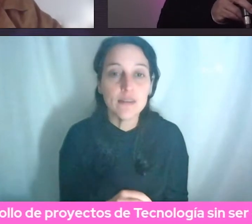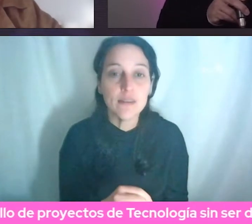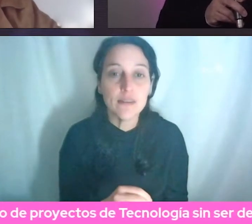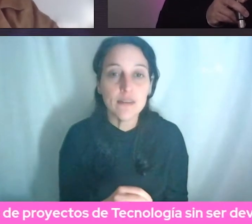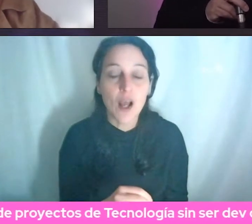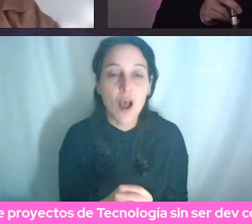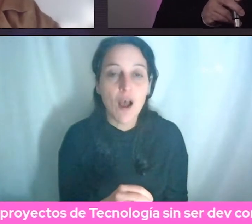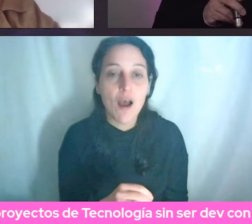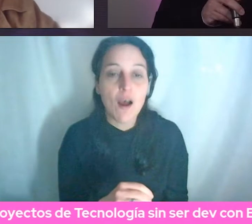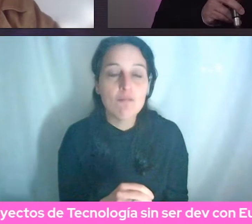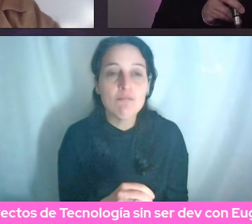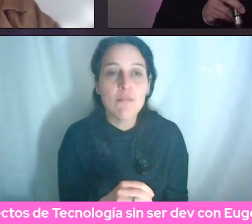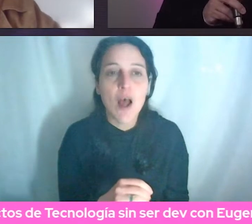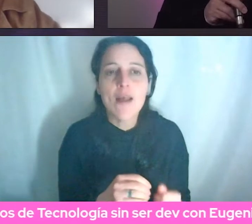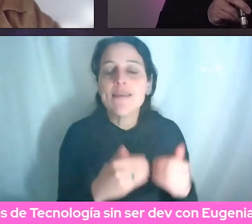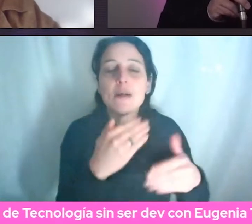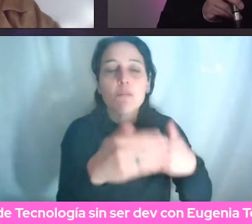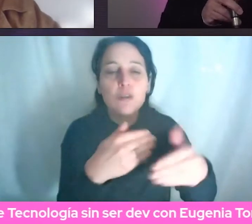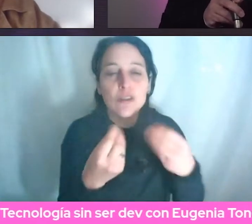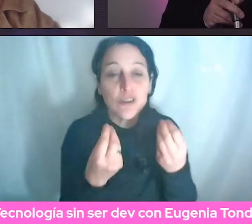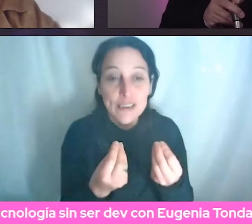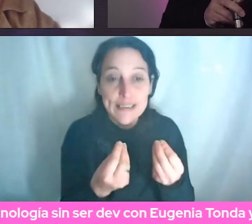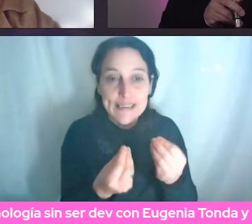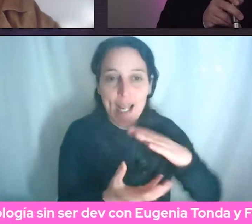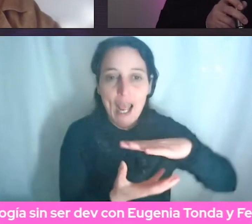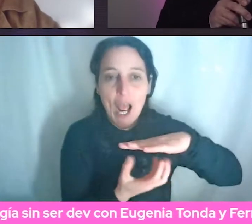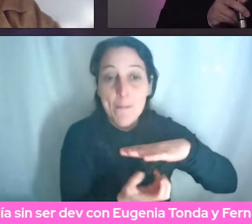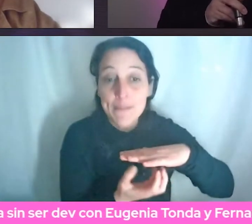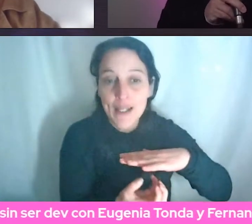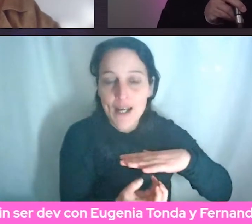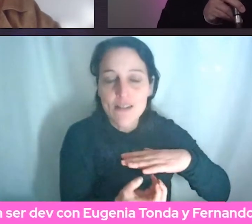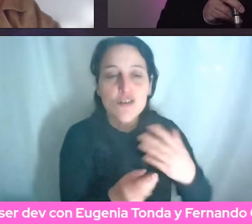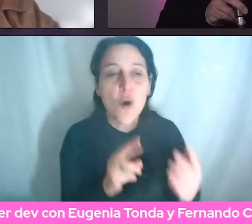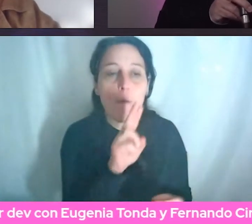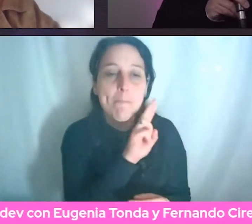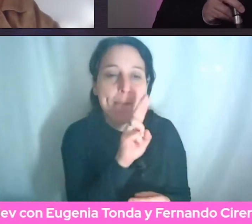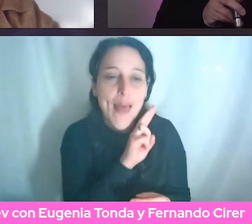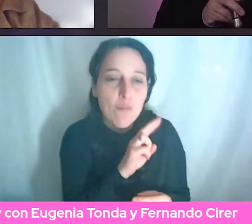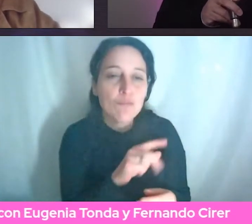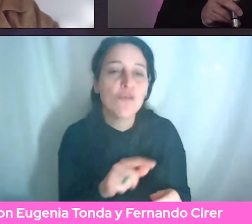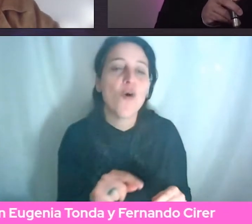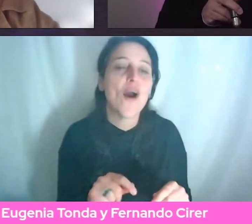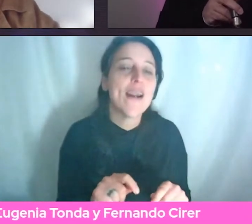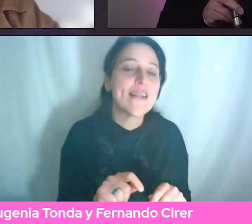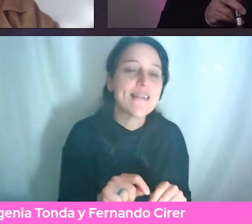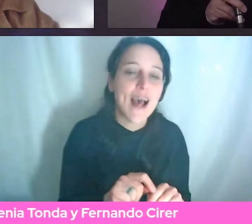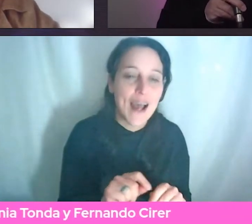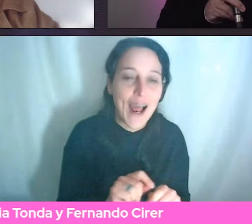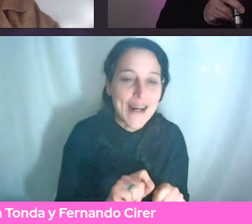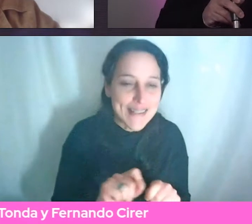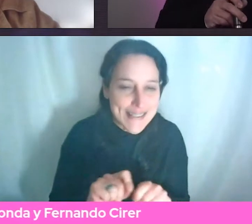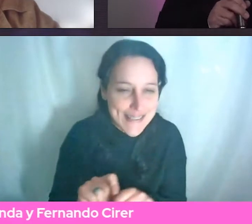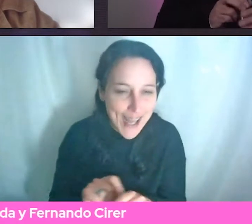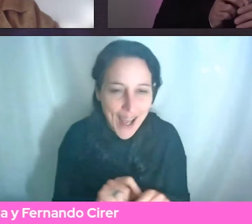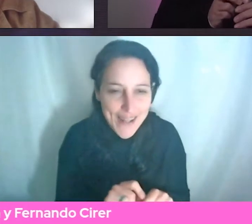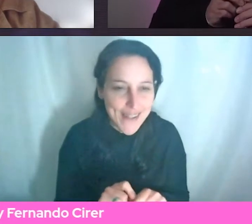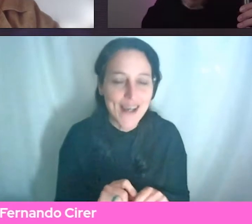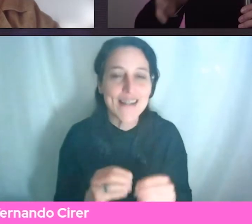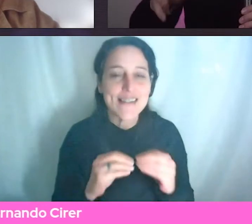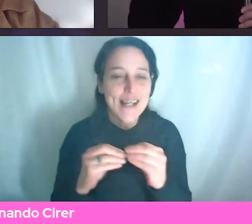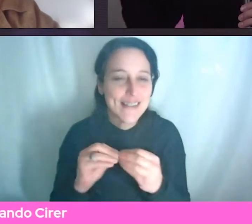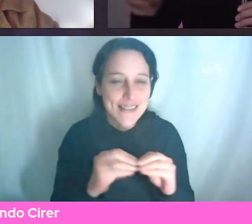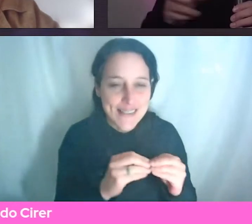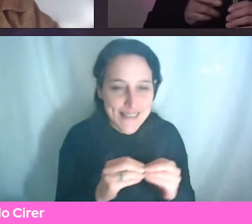desarrollando una aplicación para mujeres artesanas de Gran Chaco, ¿sí? Que eso incluye